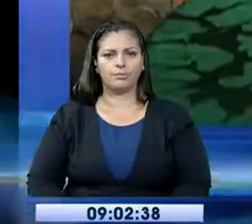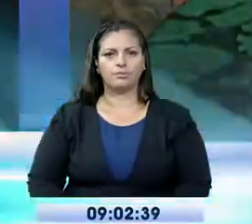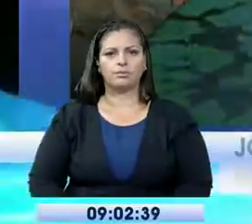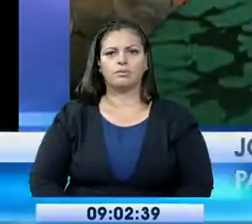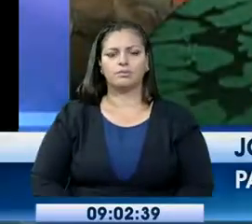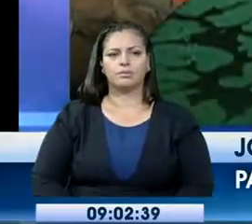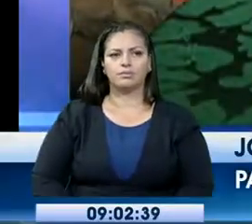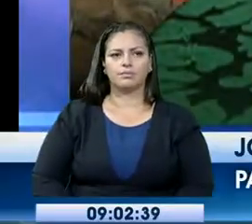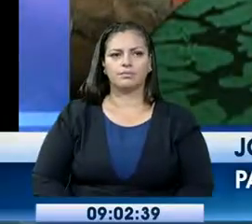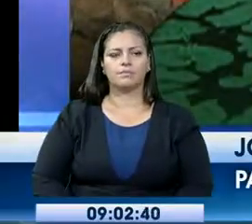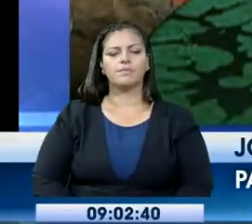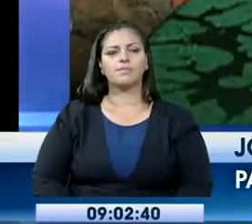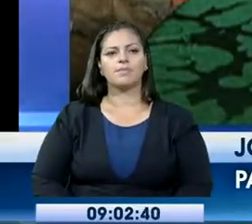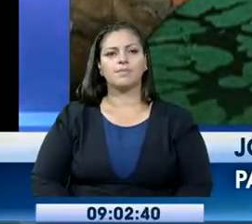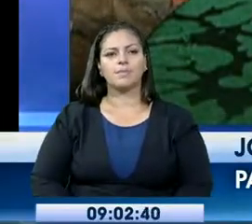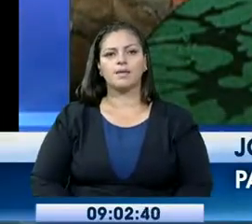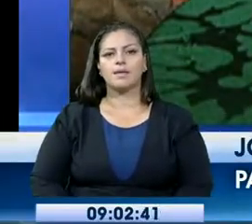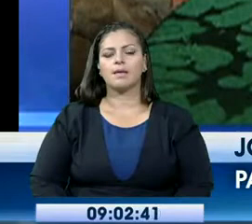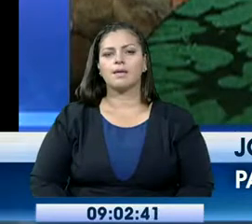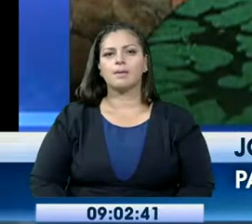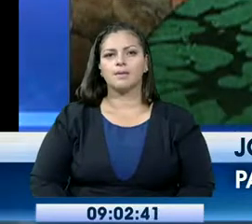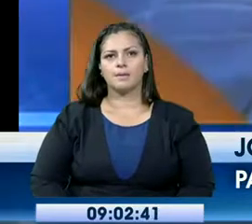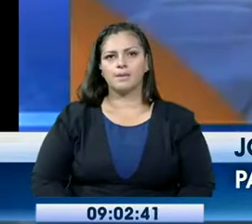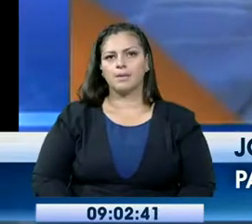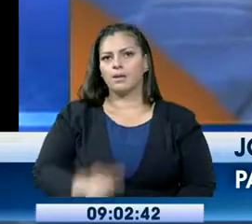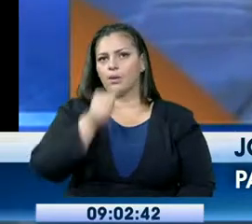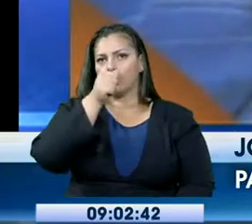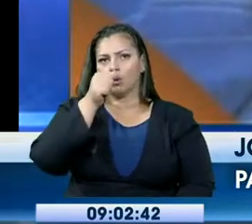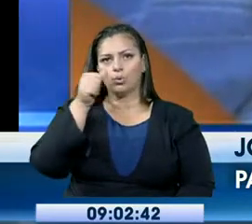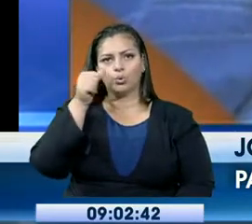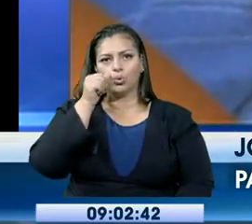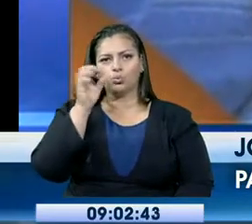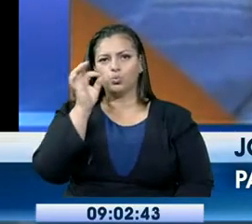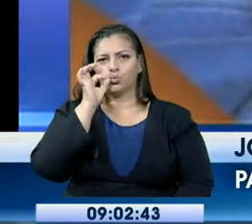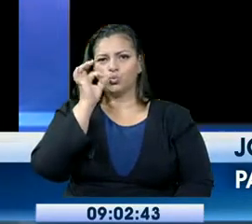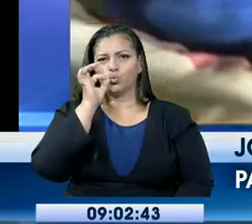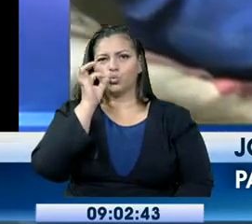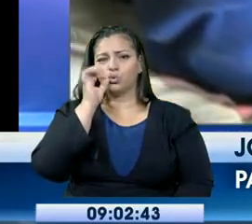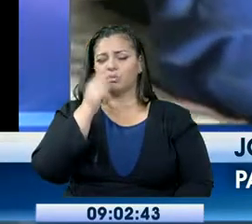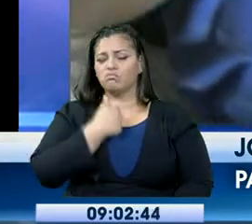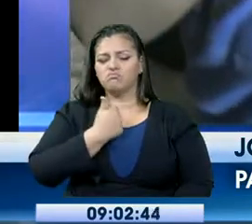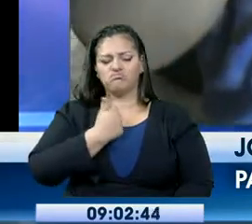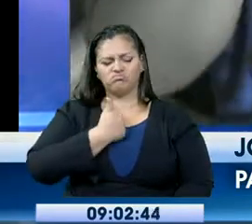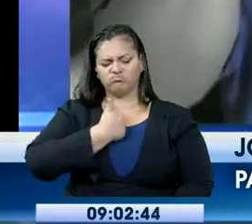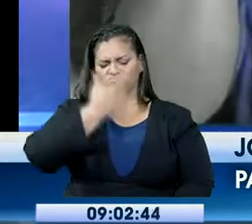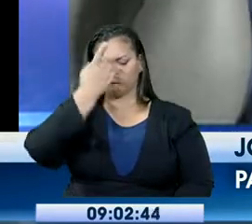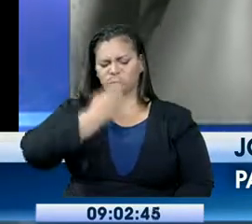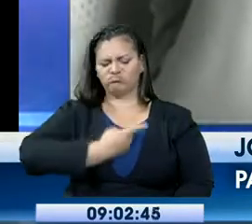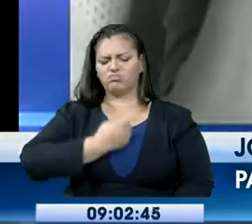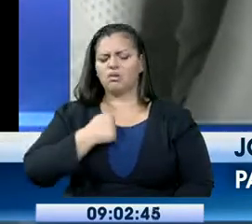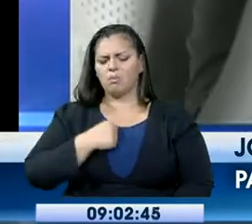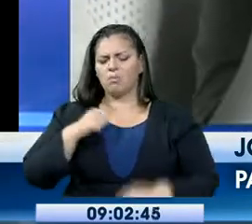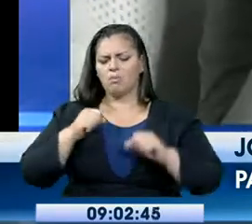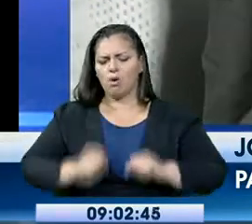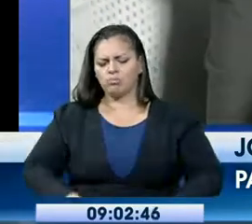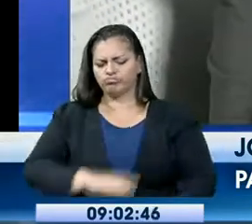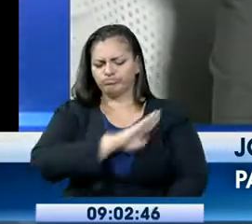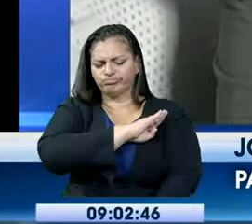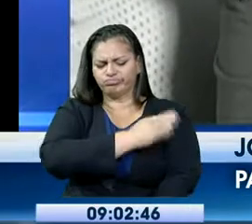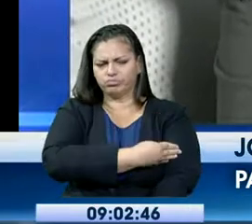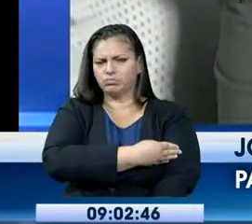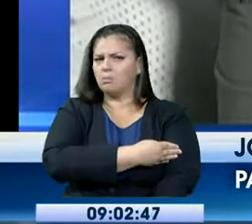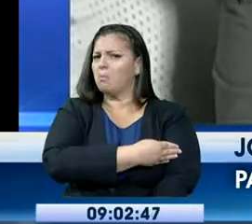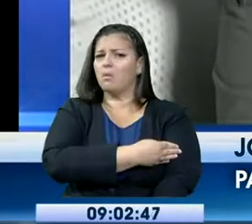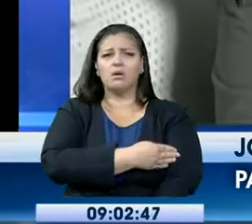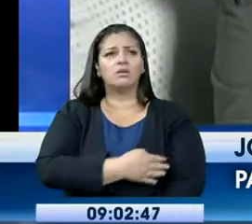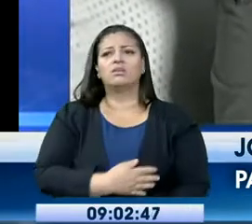no logra descontinuar el consumo, aunque tenga la voluntad, y ese es el principal criterio, mantiene la voluntariedad para poder ingresar a